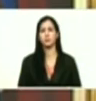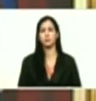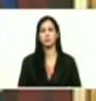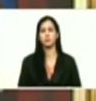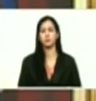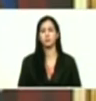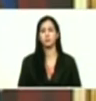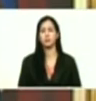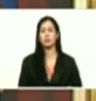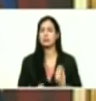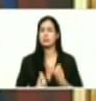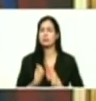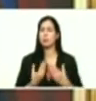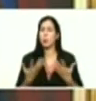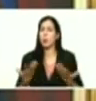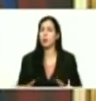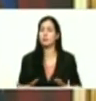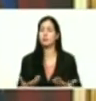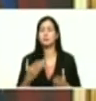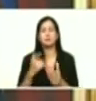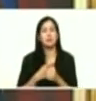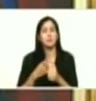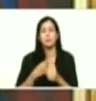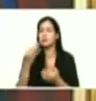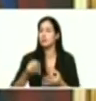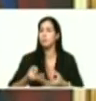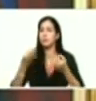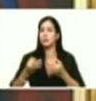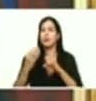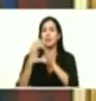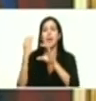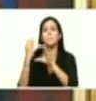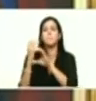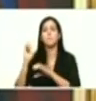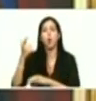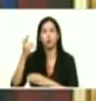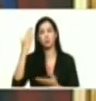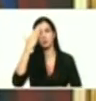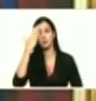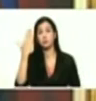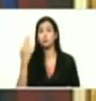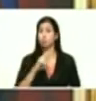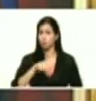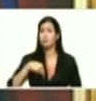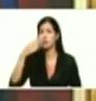una de las preocupaciones siempre es el transporte y si alguien lo sabe somos nosotros